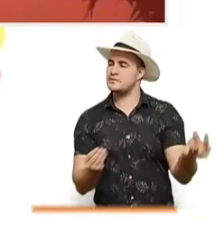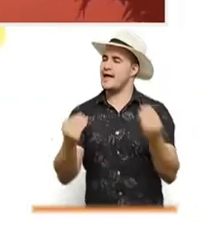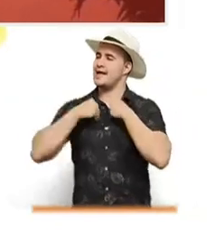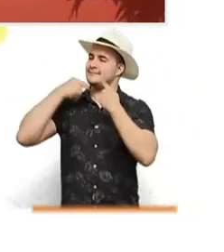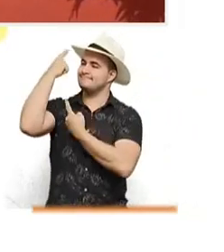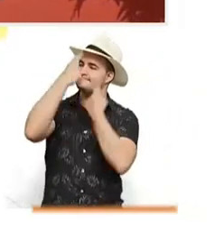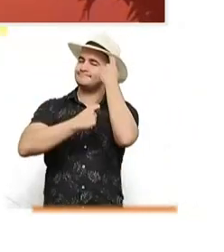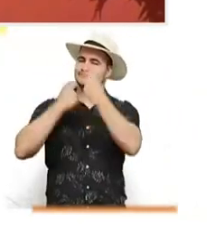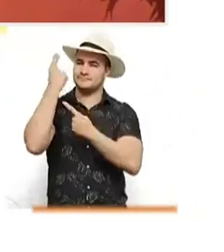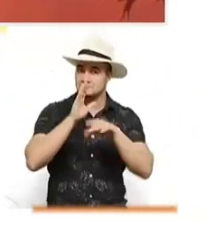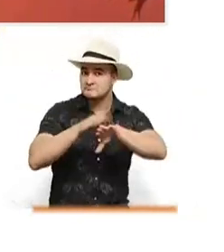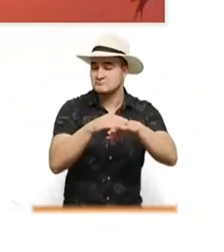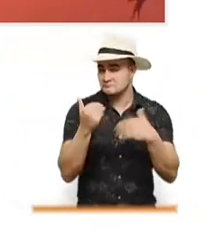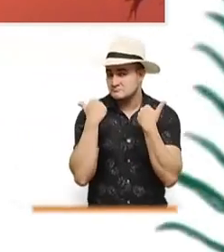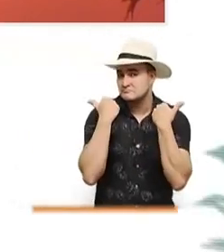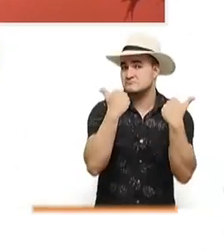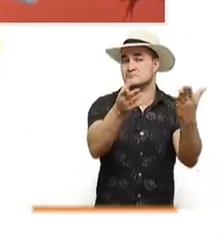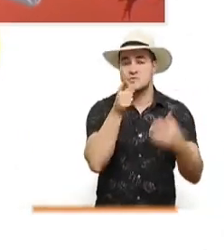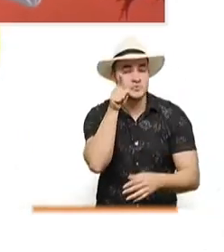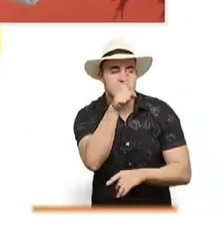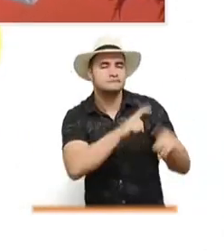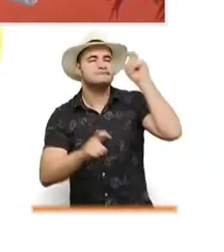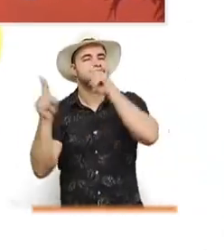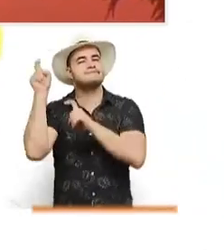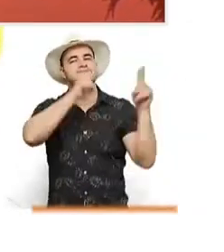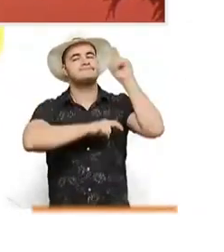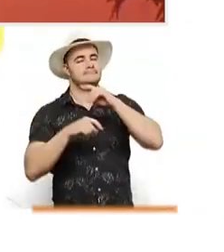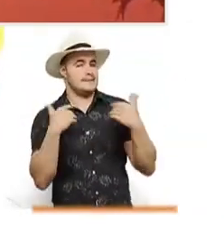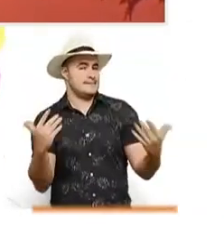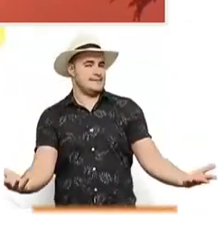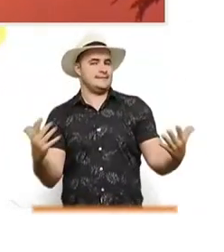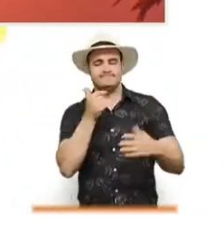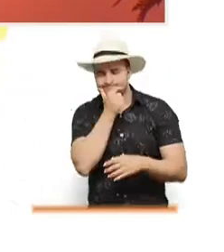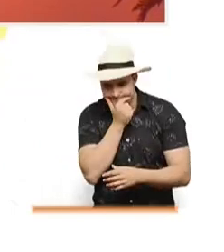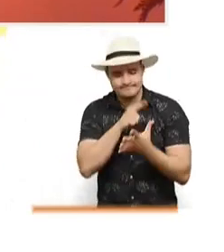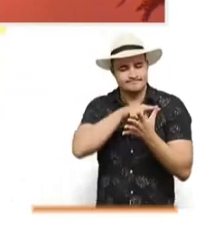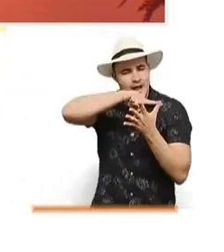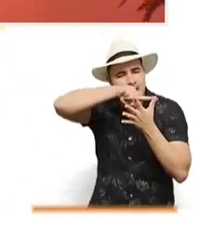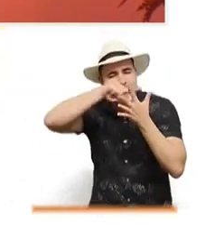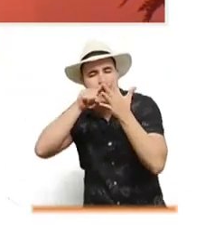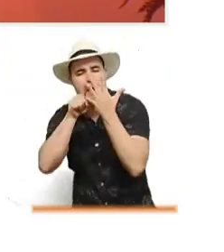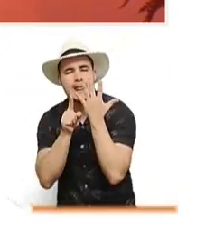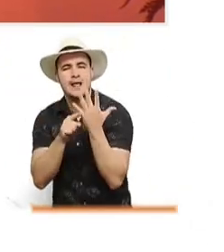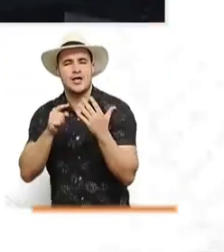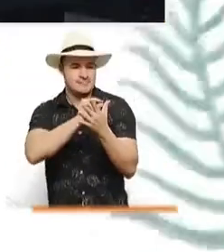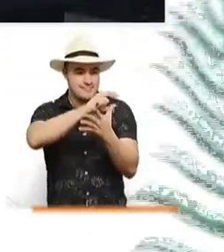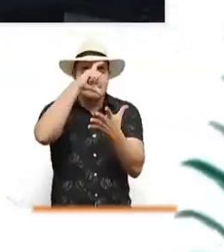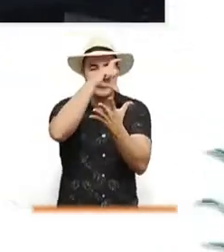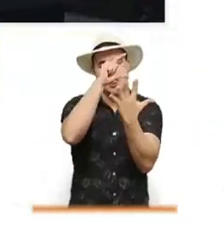lo invito. Ahí importa cada dedo, desde el grande hasta el chiquito.